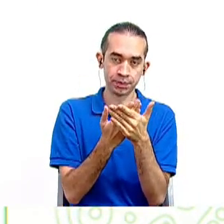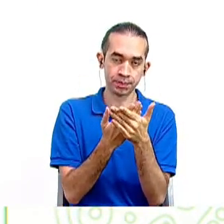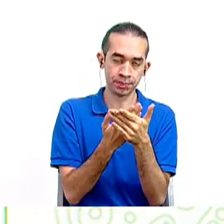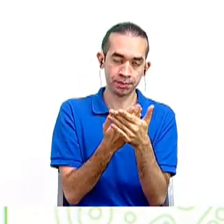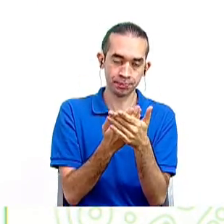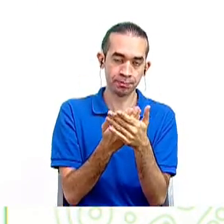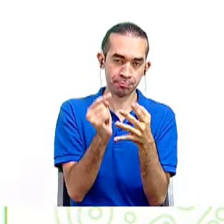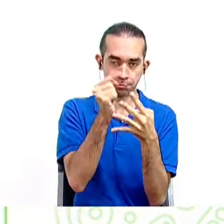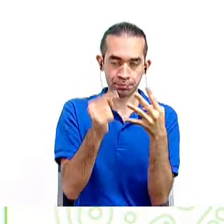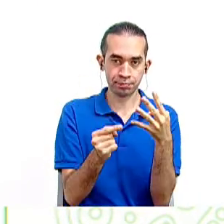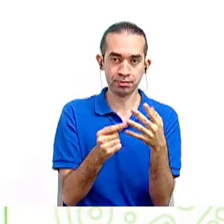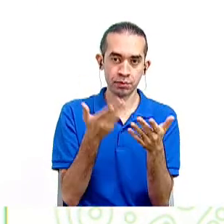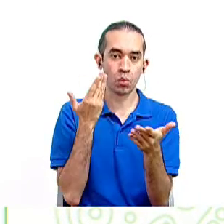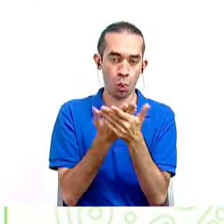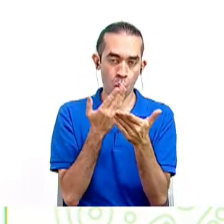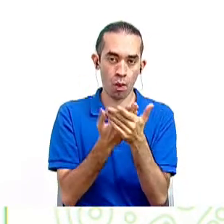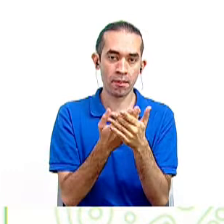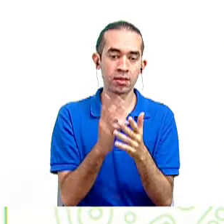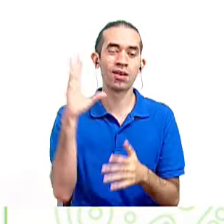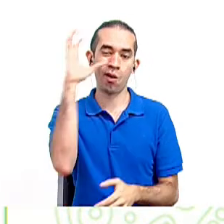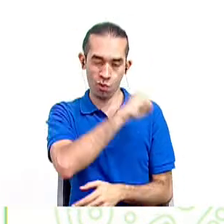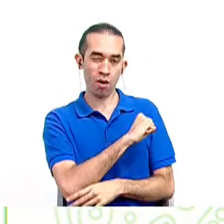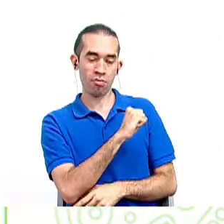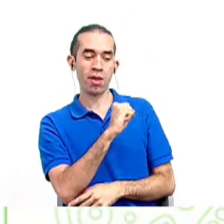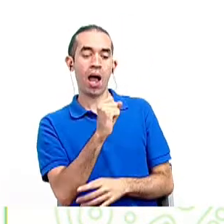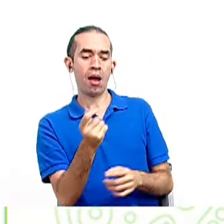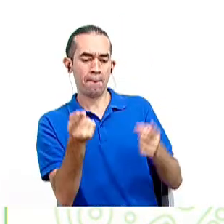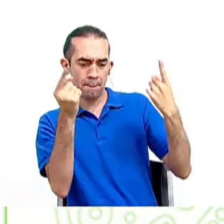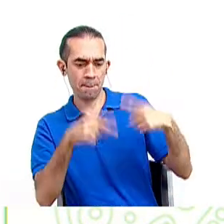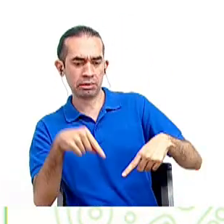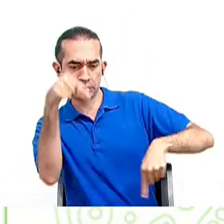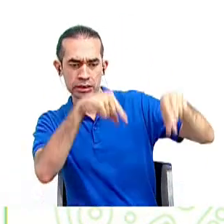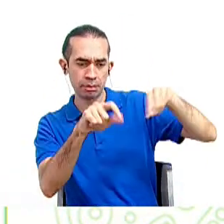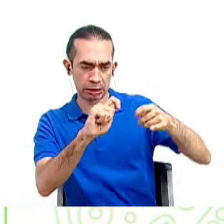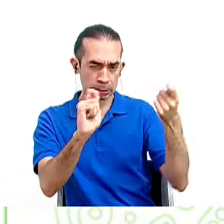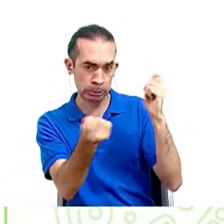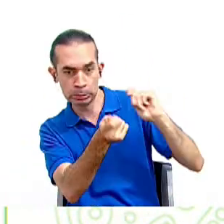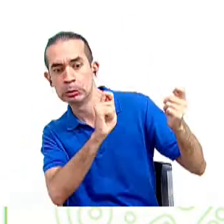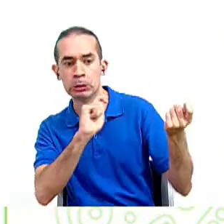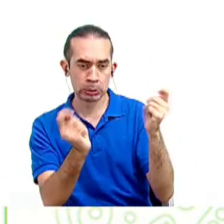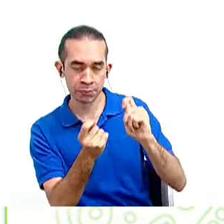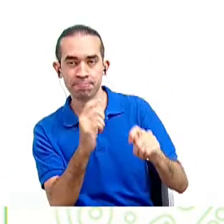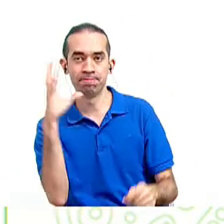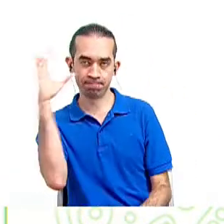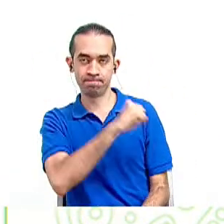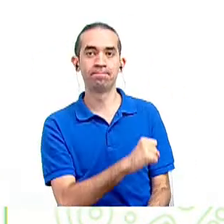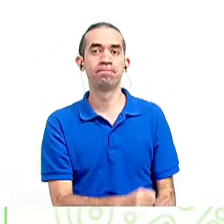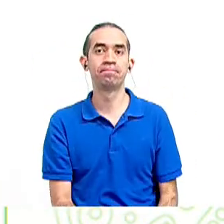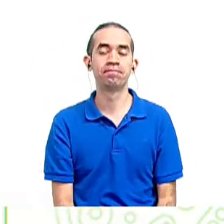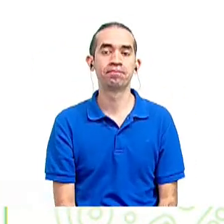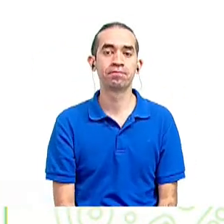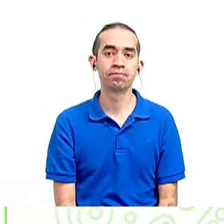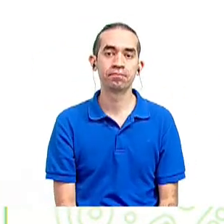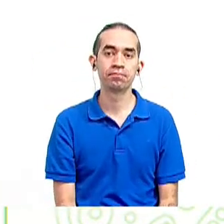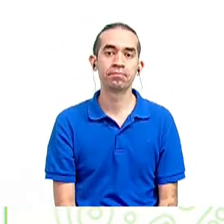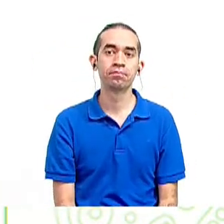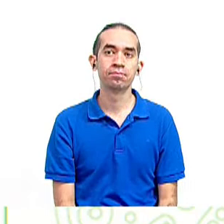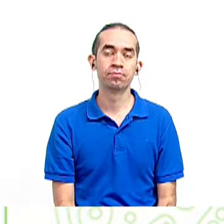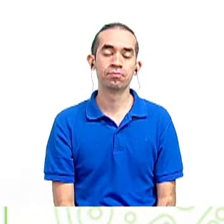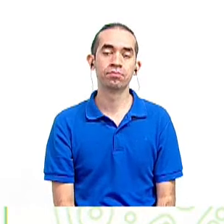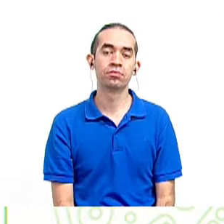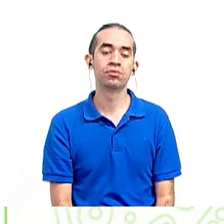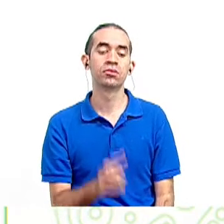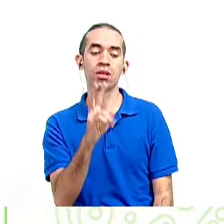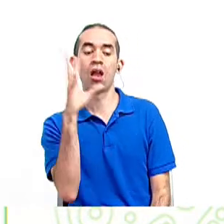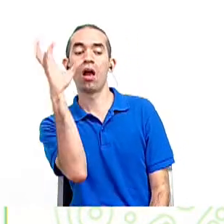química. Cuando yo tengo una reacción química, hay formas en las que yo puedo saber que está pasando una reacción química. Entonces, yo veo algo que